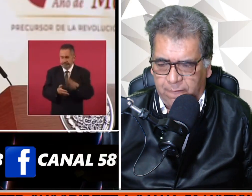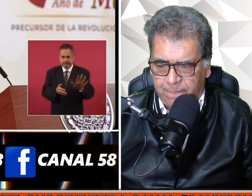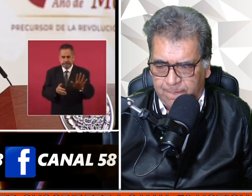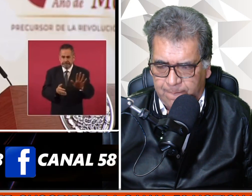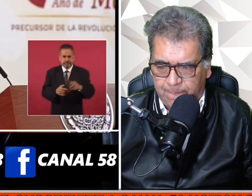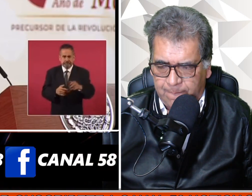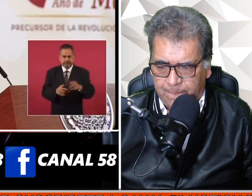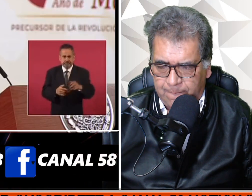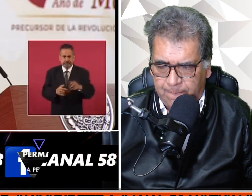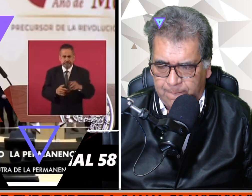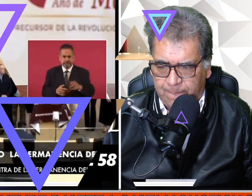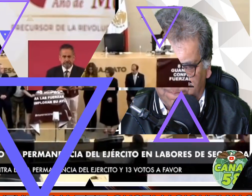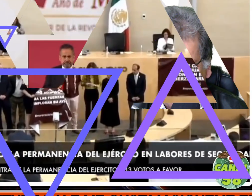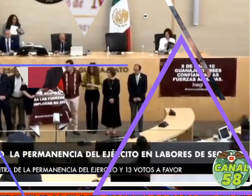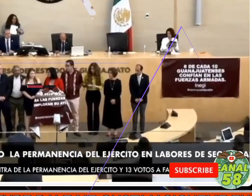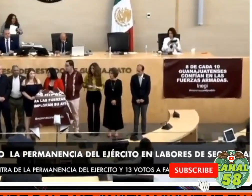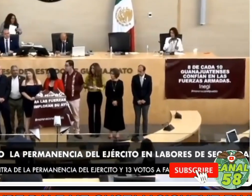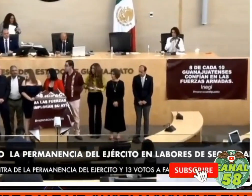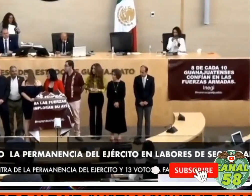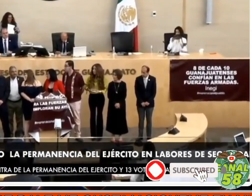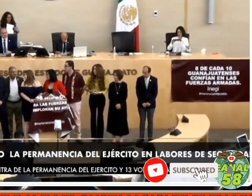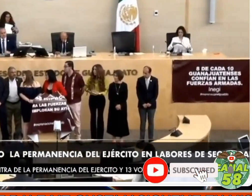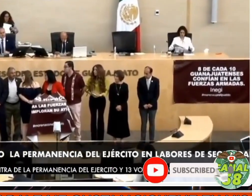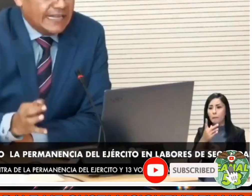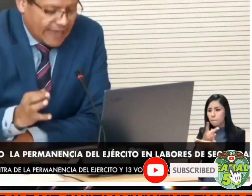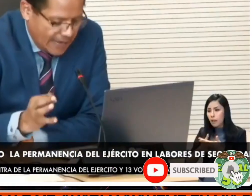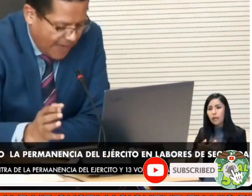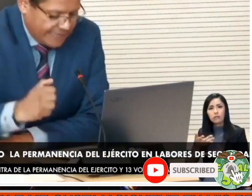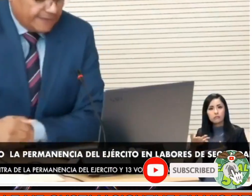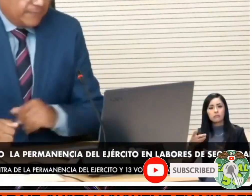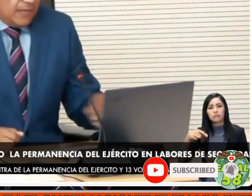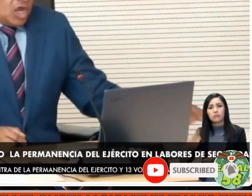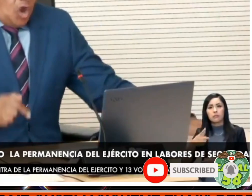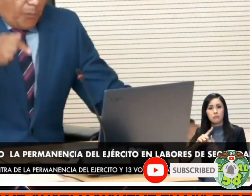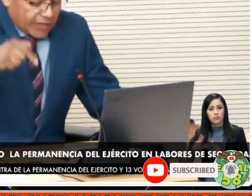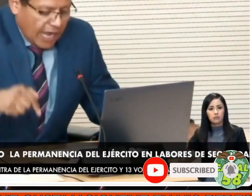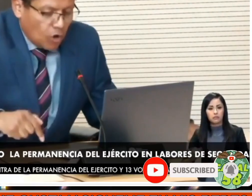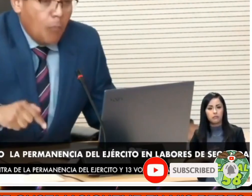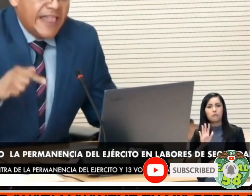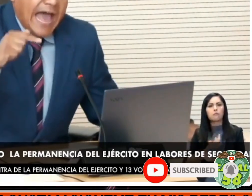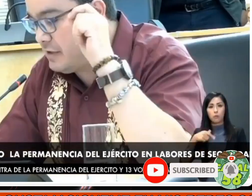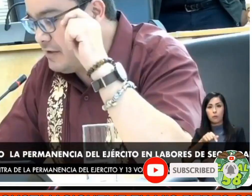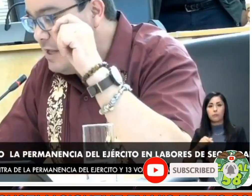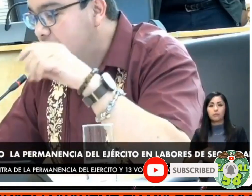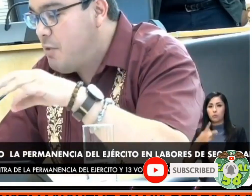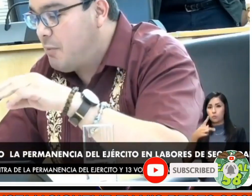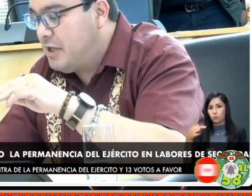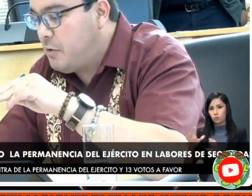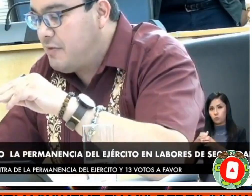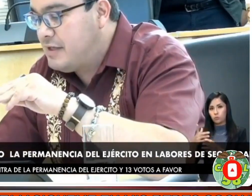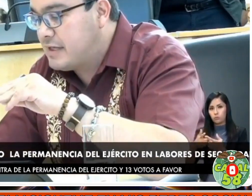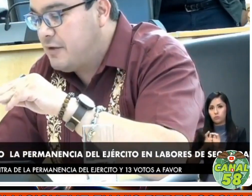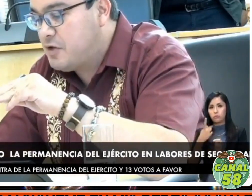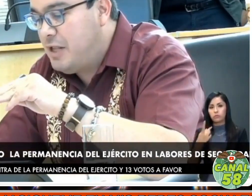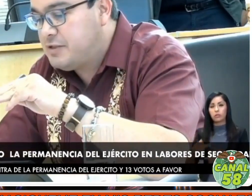video. De Guanajuato, en la cual se rechaza la permanencia del ejército en las calles hasta el 2028. De esta